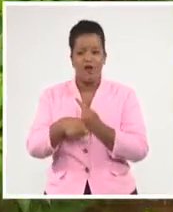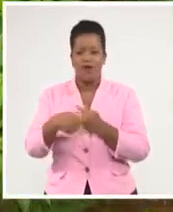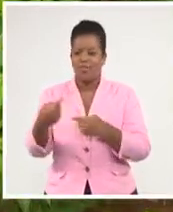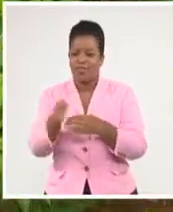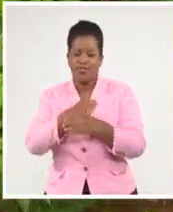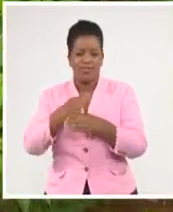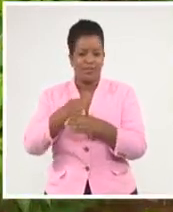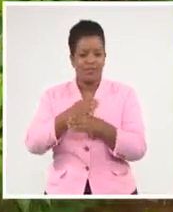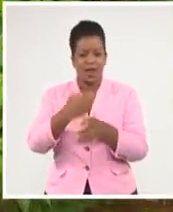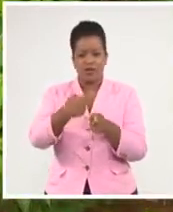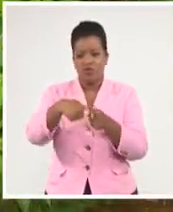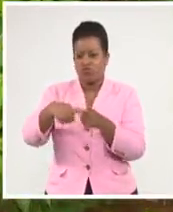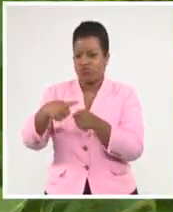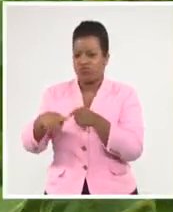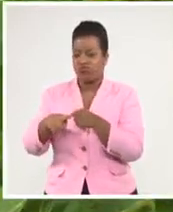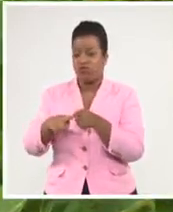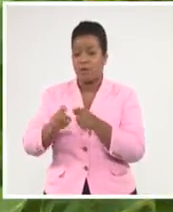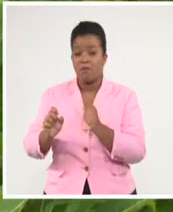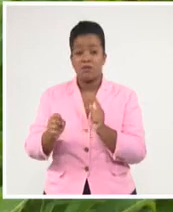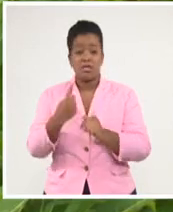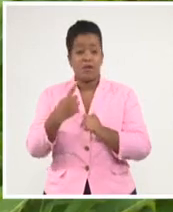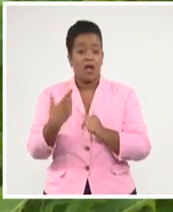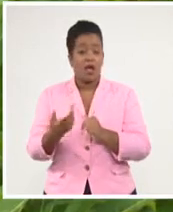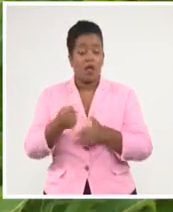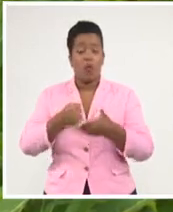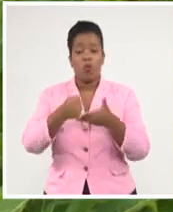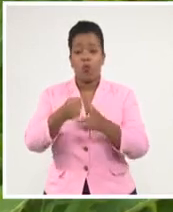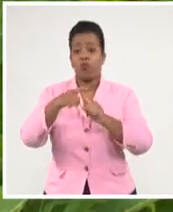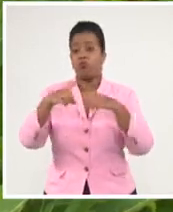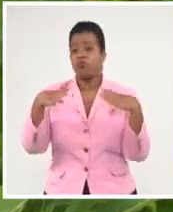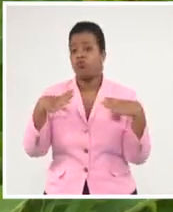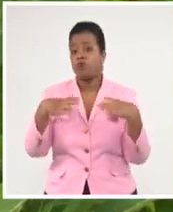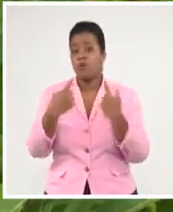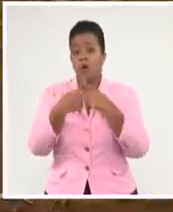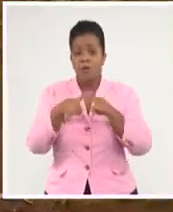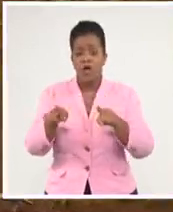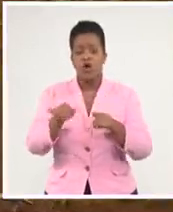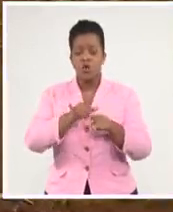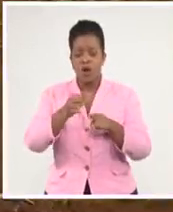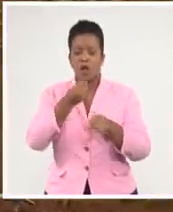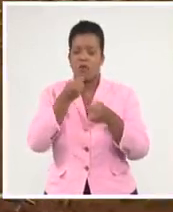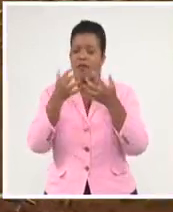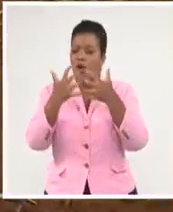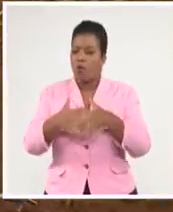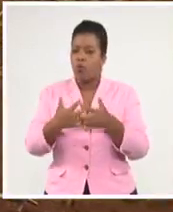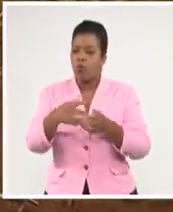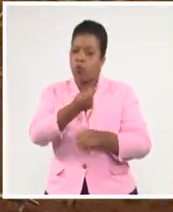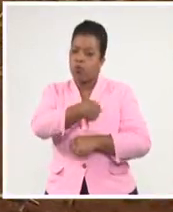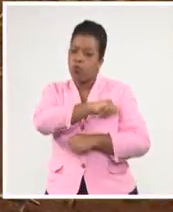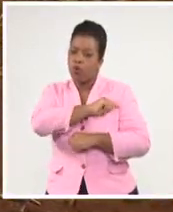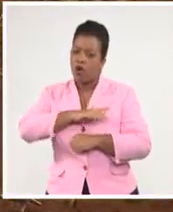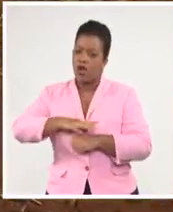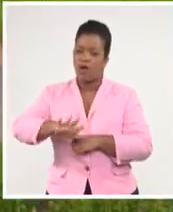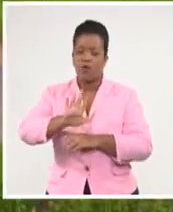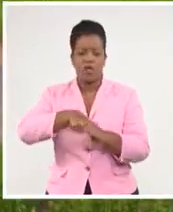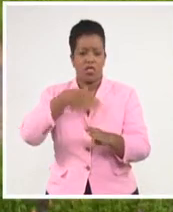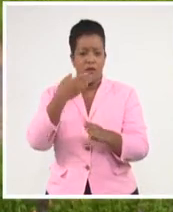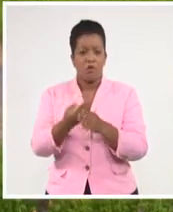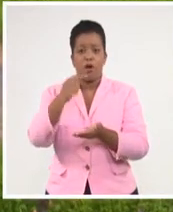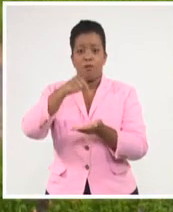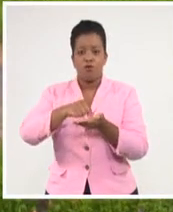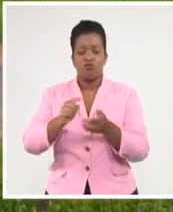principal mercado de este campesino es el turismo. Ello no le impide comercializar sus producciones en el pueblo y más adelante en un punto